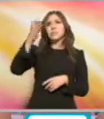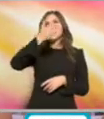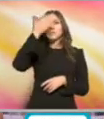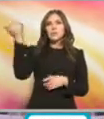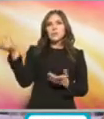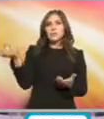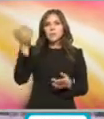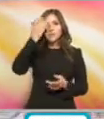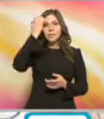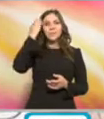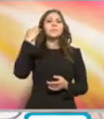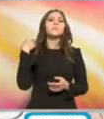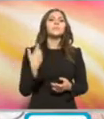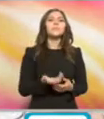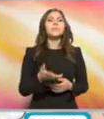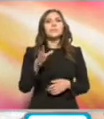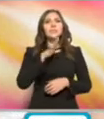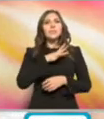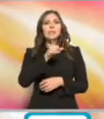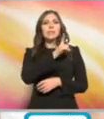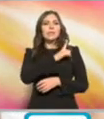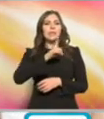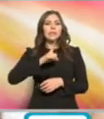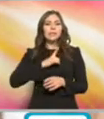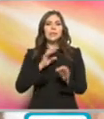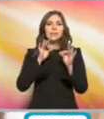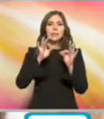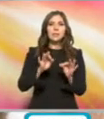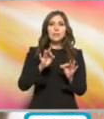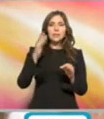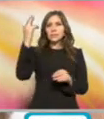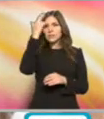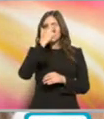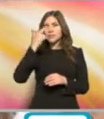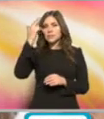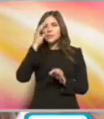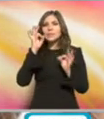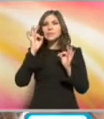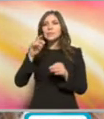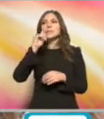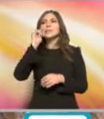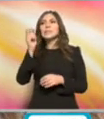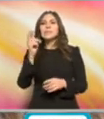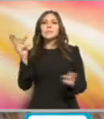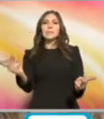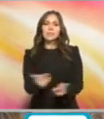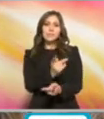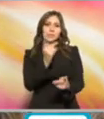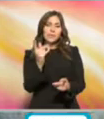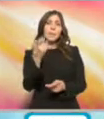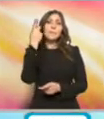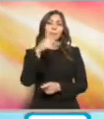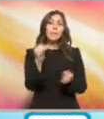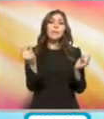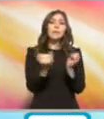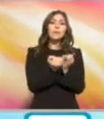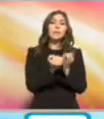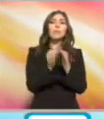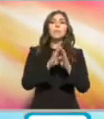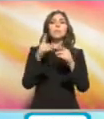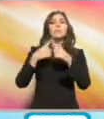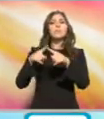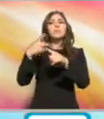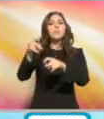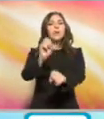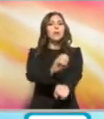Todos miramos a Humberto. Tenemos que explorar. Nada en especial. Tenemos que explorar qué es lo que está pasando ahí, pero también en la parte emocional,